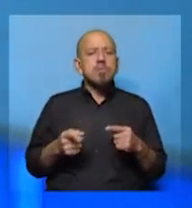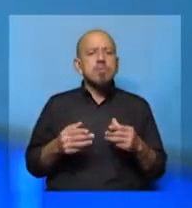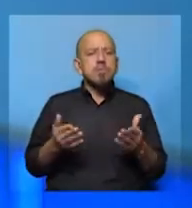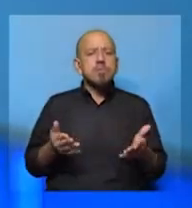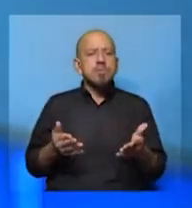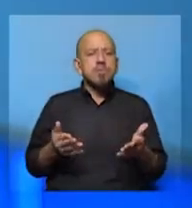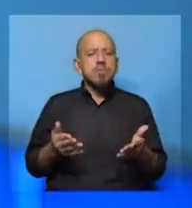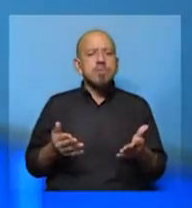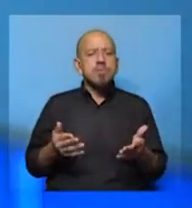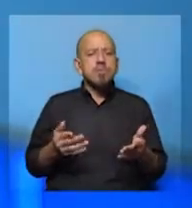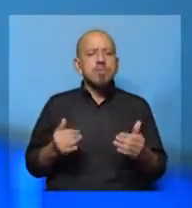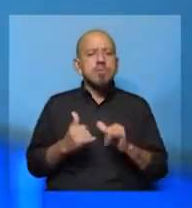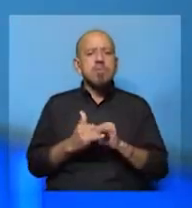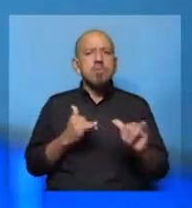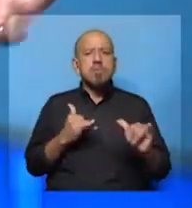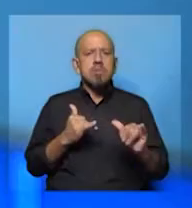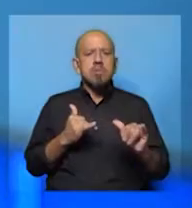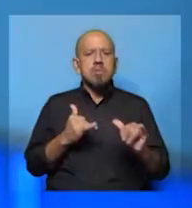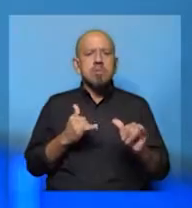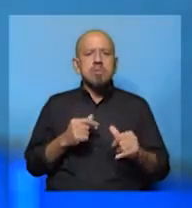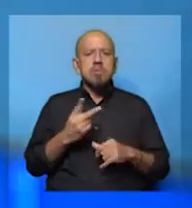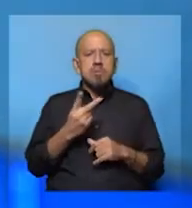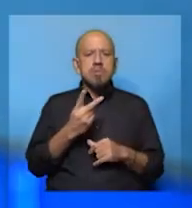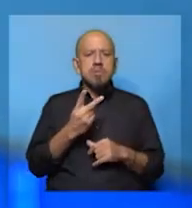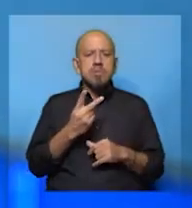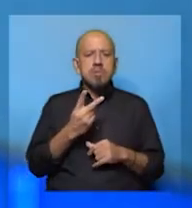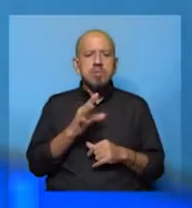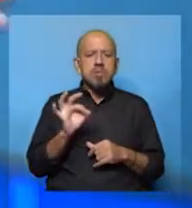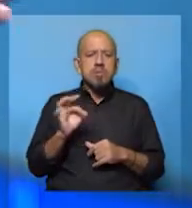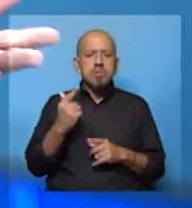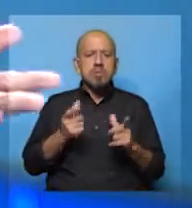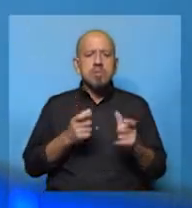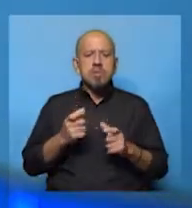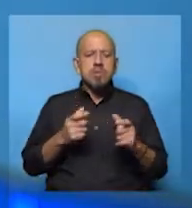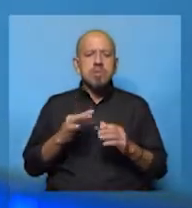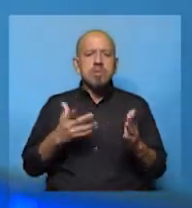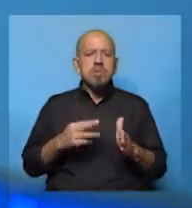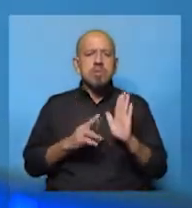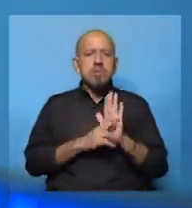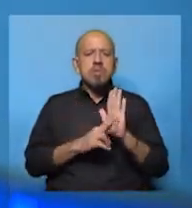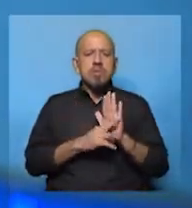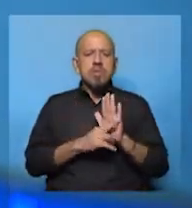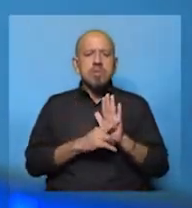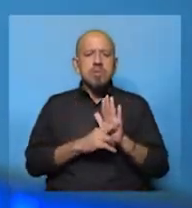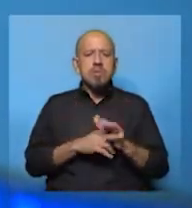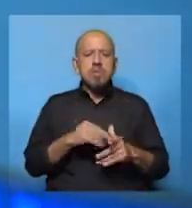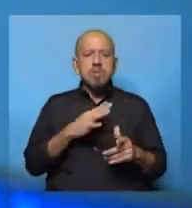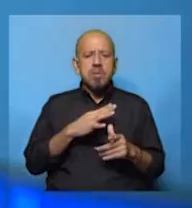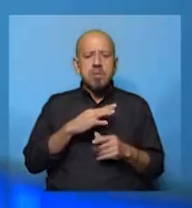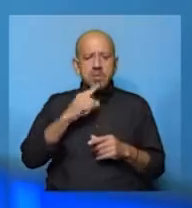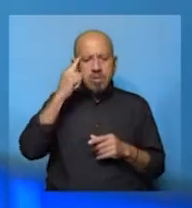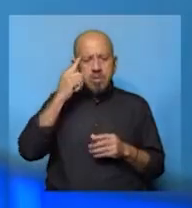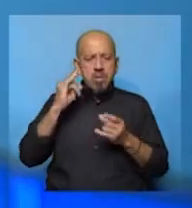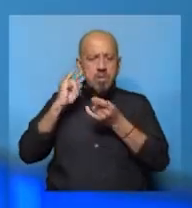otro por correo electrónico que te 250 personas bueno Cuáles son las regulaciones que hay no tenemos que pensar Desde el